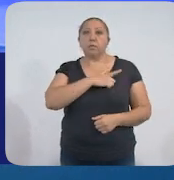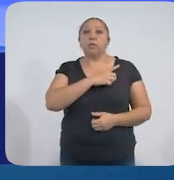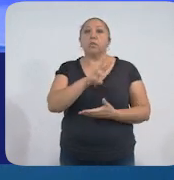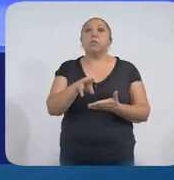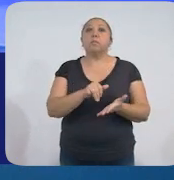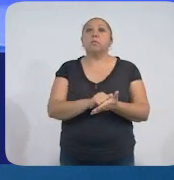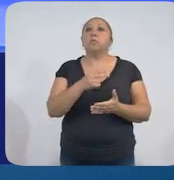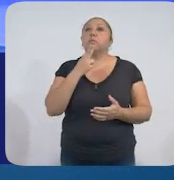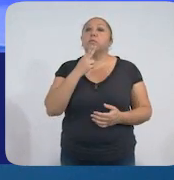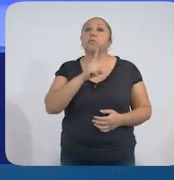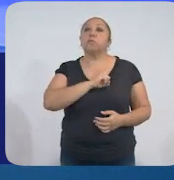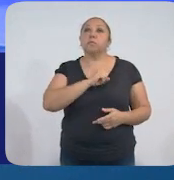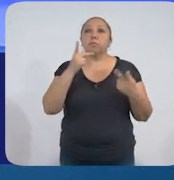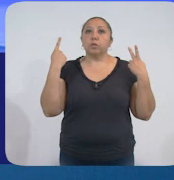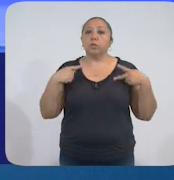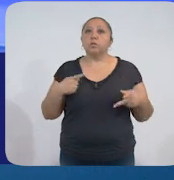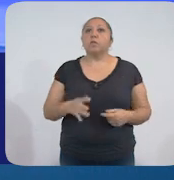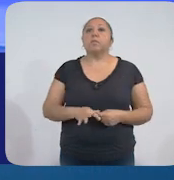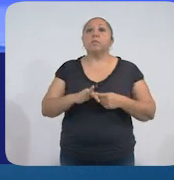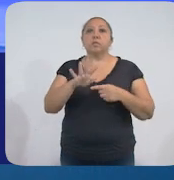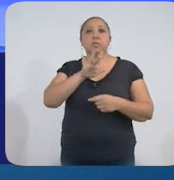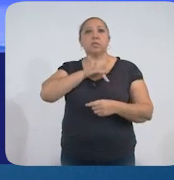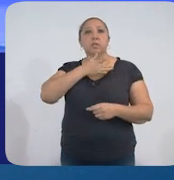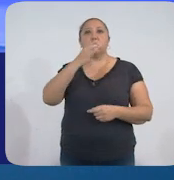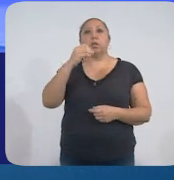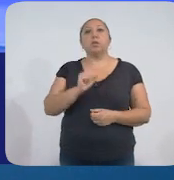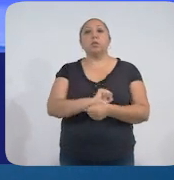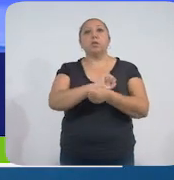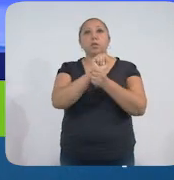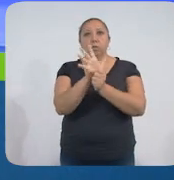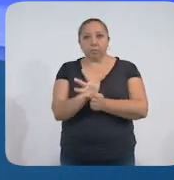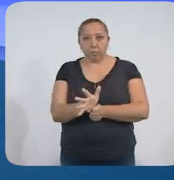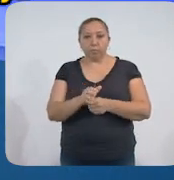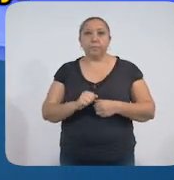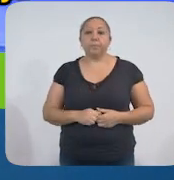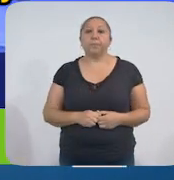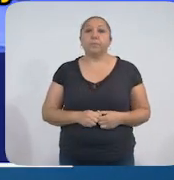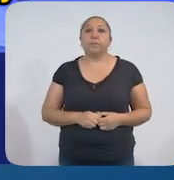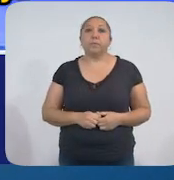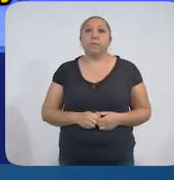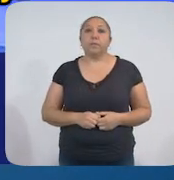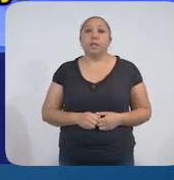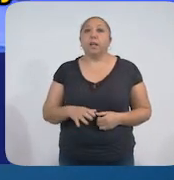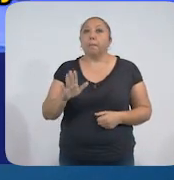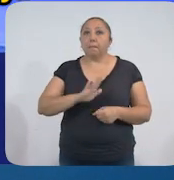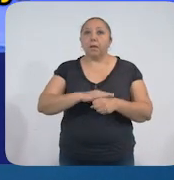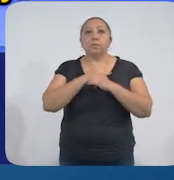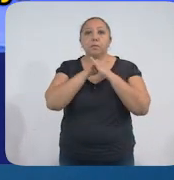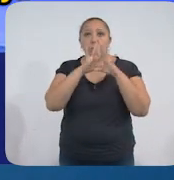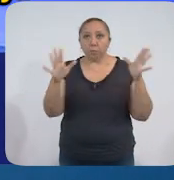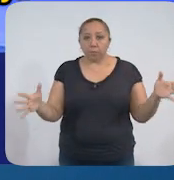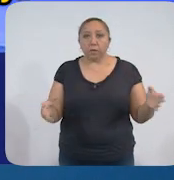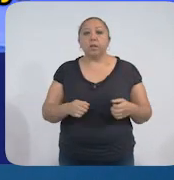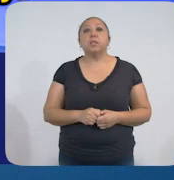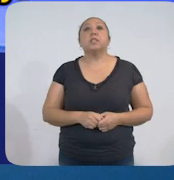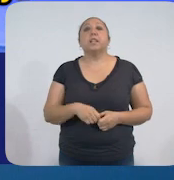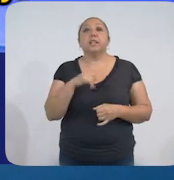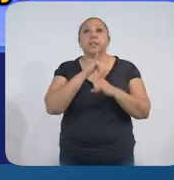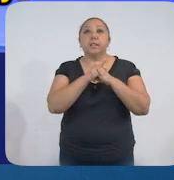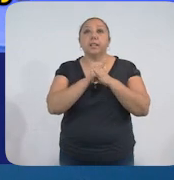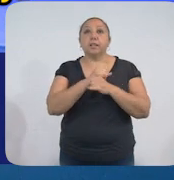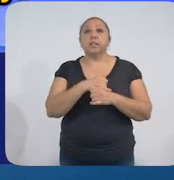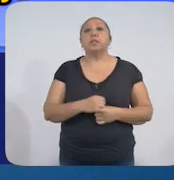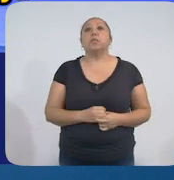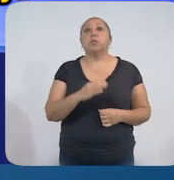y es para uso exclusivo de personas que presentan síntomas del coronavirus COVID-19. Hay más información sobre el COVID-19 en la página